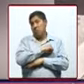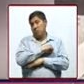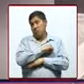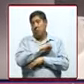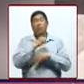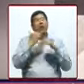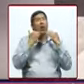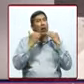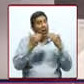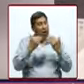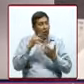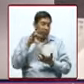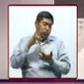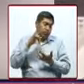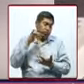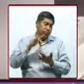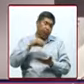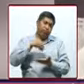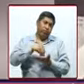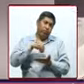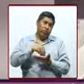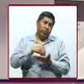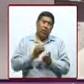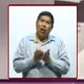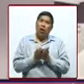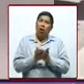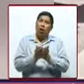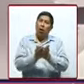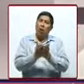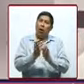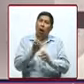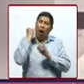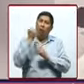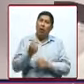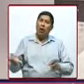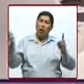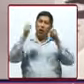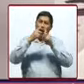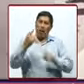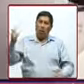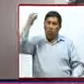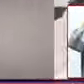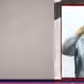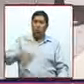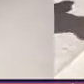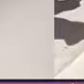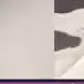más, gracias al GPS. De Villa Copacabana se lo habían llevado hasta la ciudad del Alto.